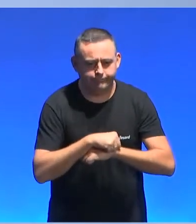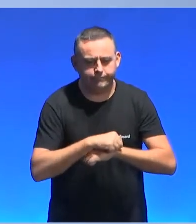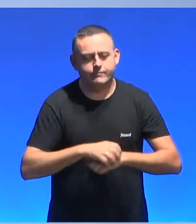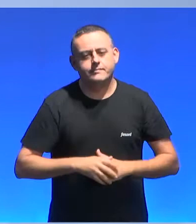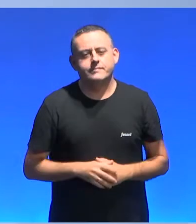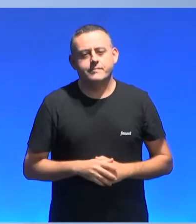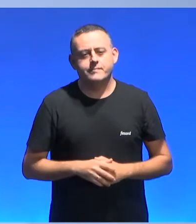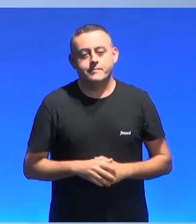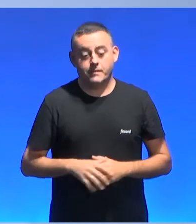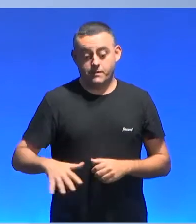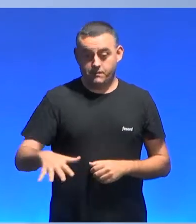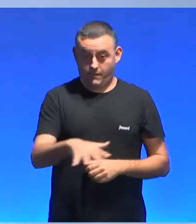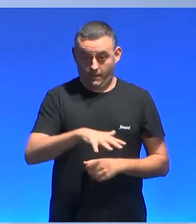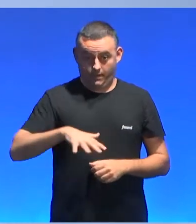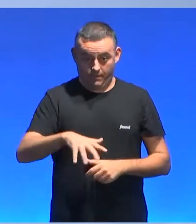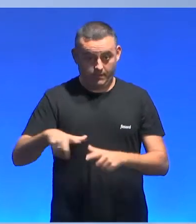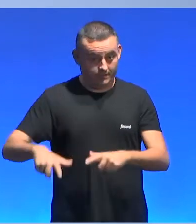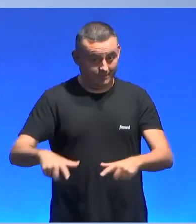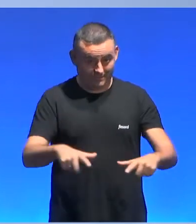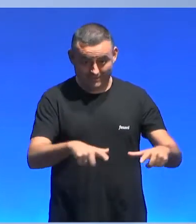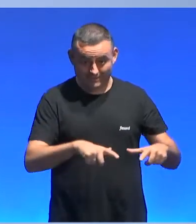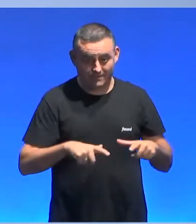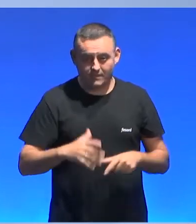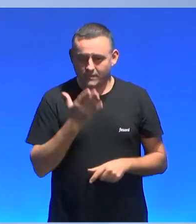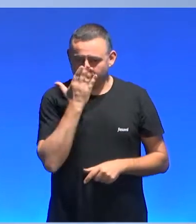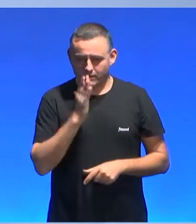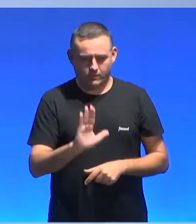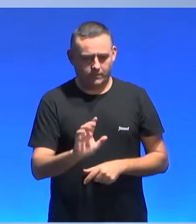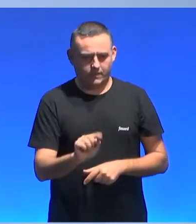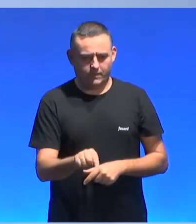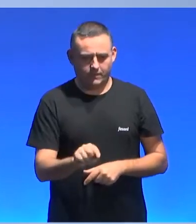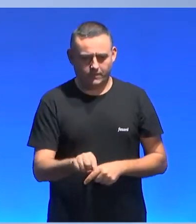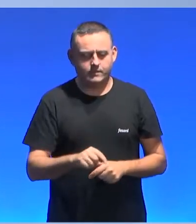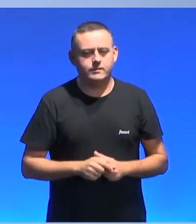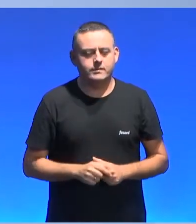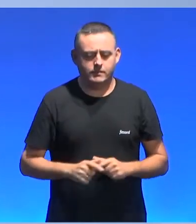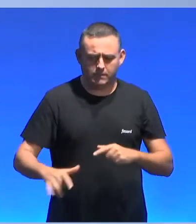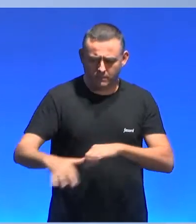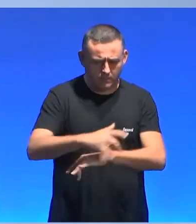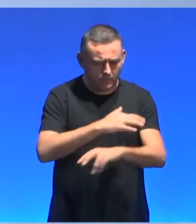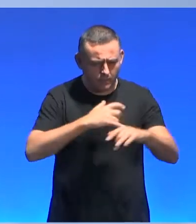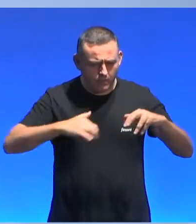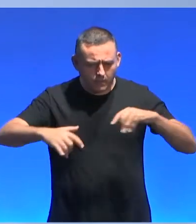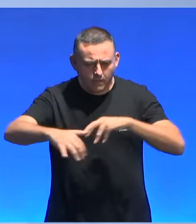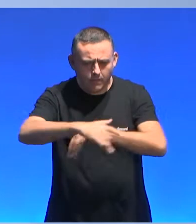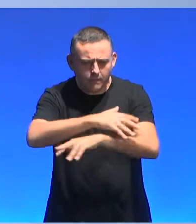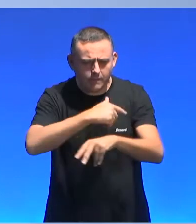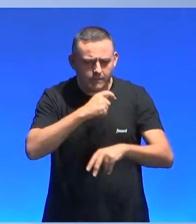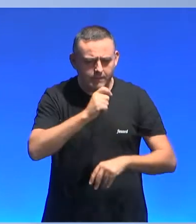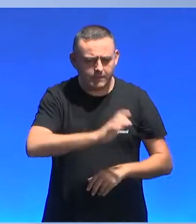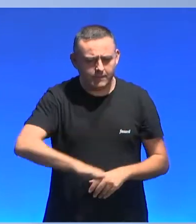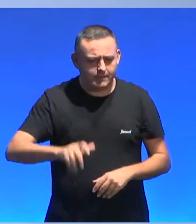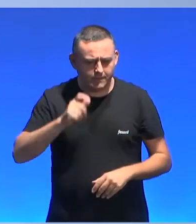Las plazas de Jerusalén hormiguearán de niños y niñas que juegan.